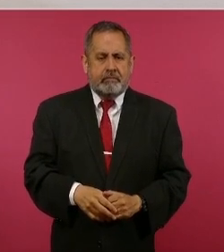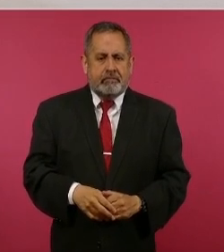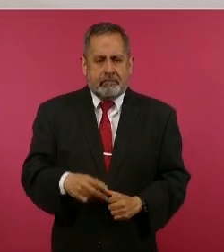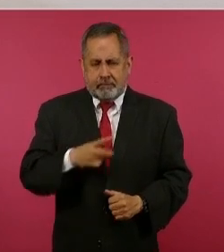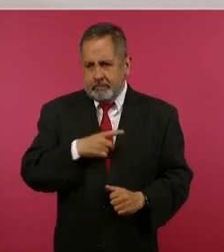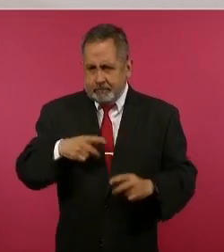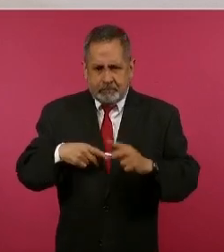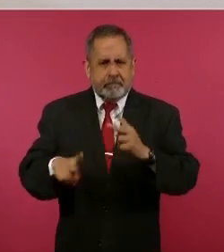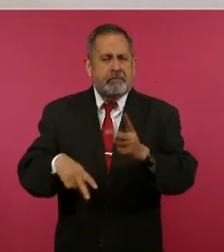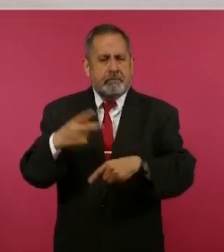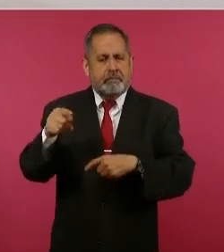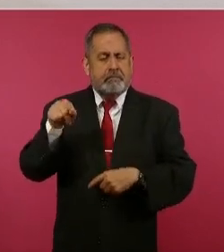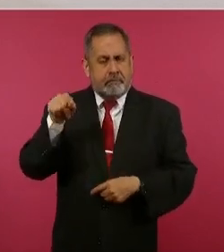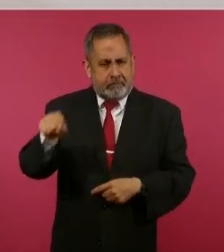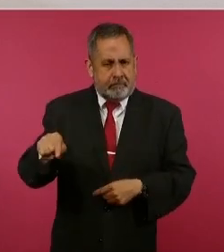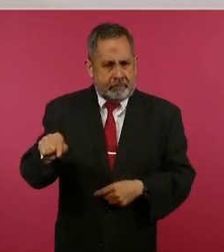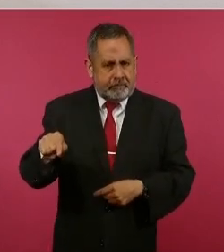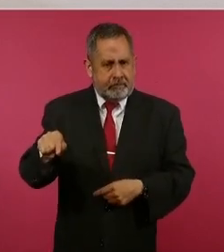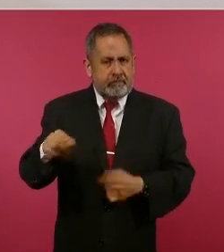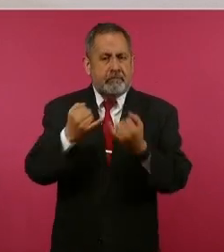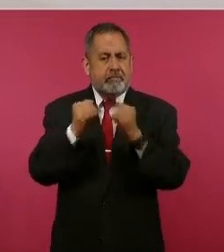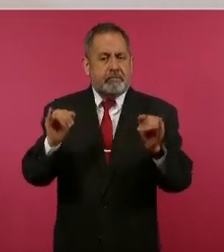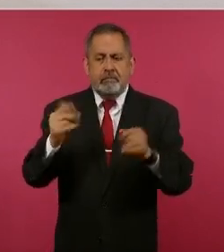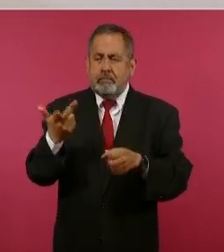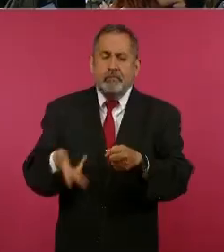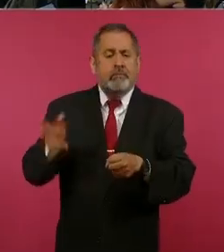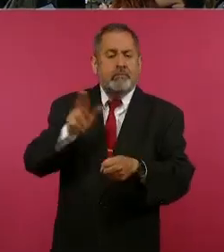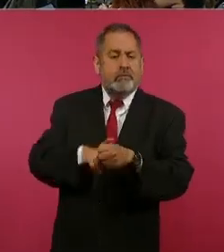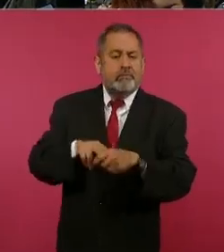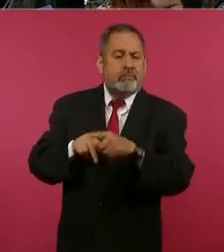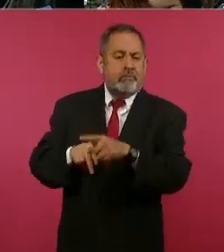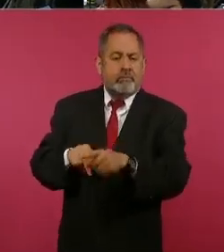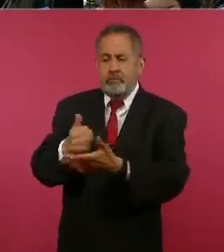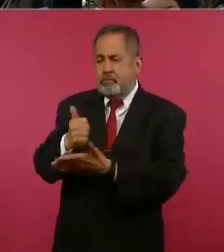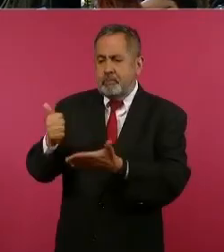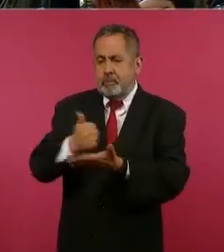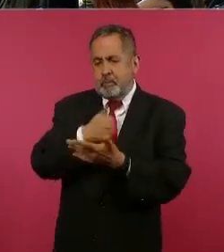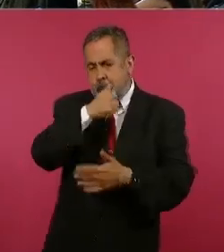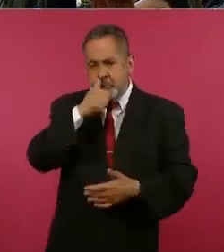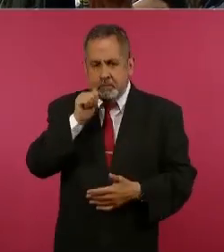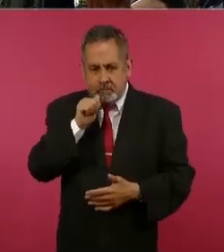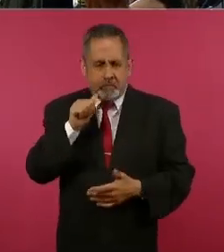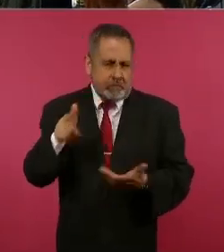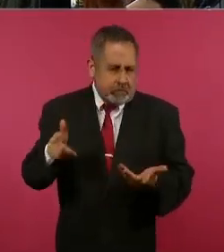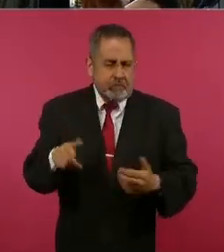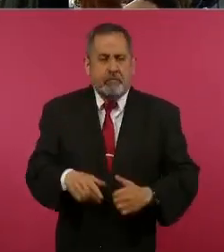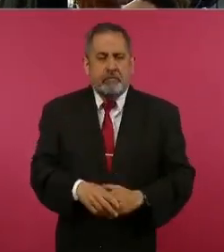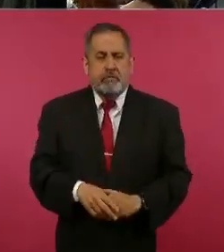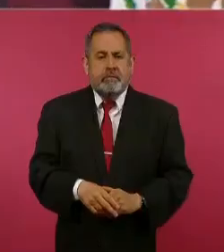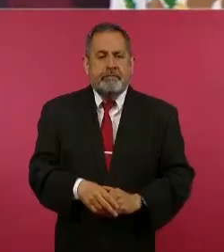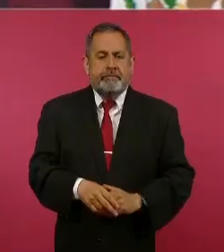Tengo que ir, sí, a inaugurar el hospital de Ciudad Juárez,